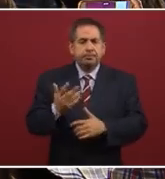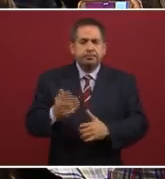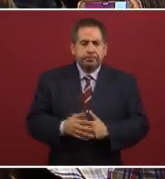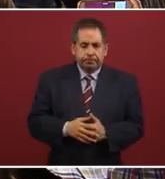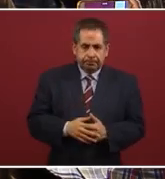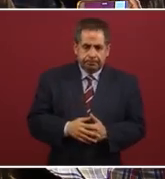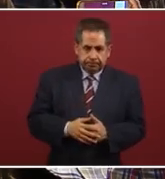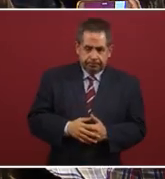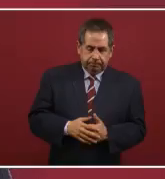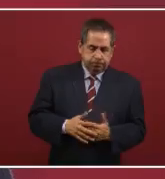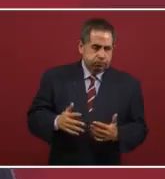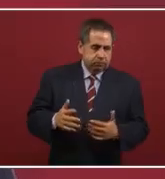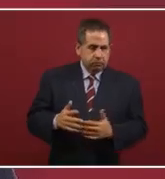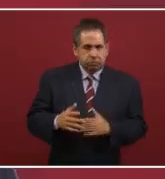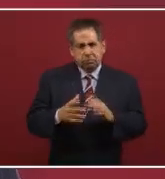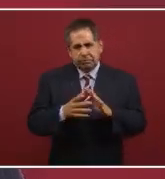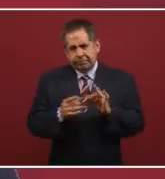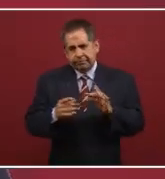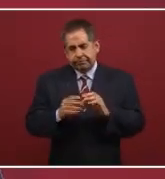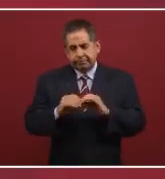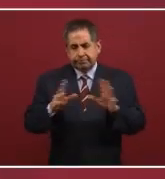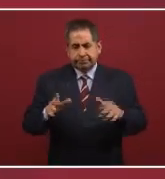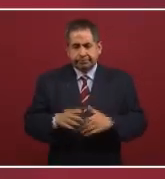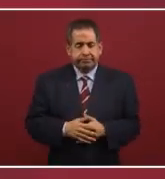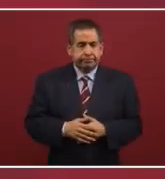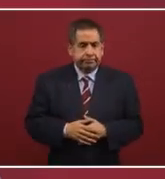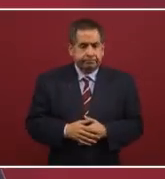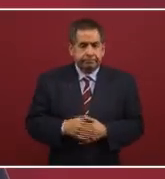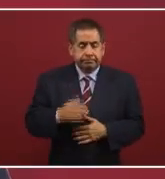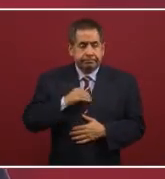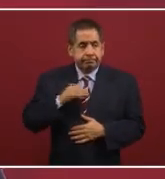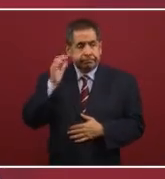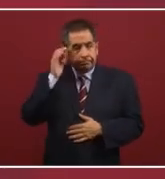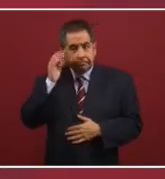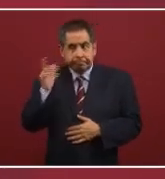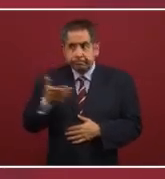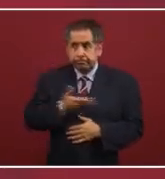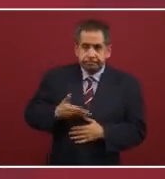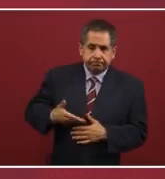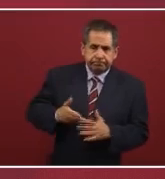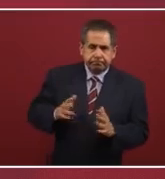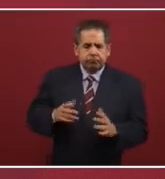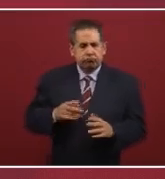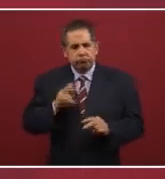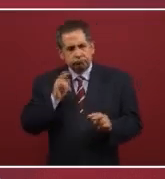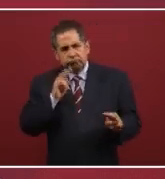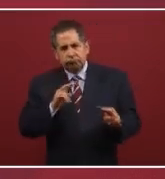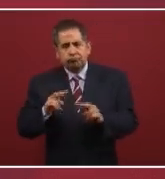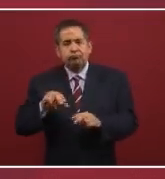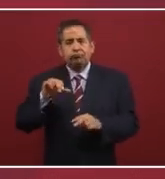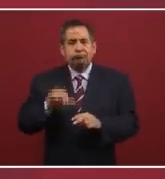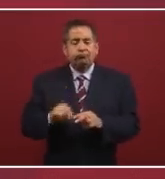un poco frívolo, no dejo de notar, y no es que yo lo haya escuchado del presidente, pero observo que hoy se